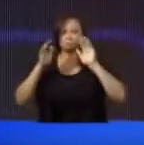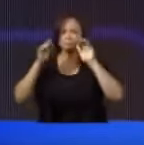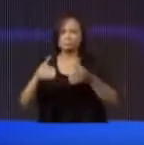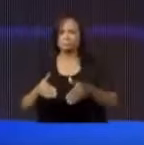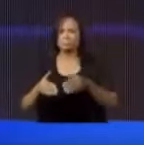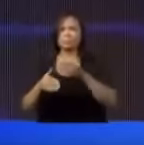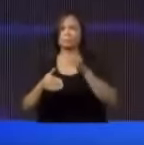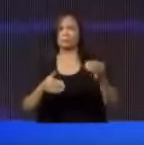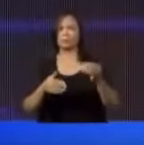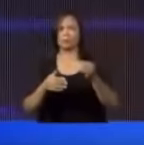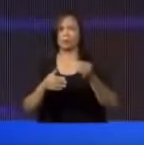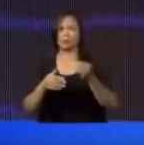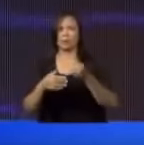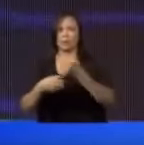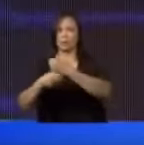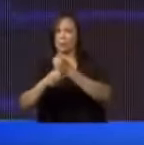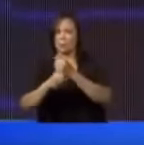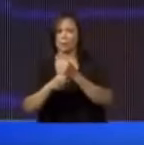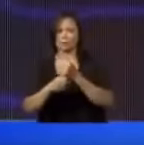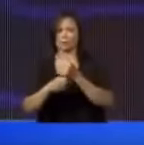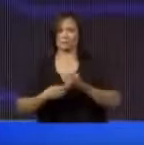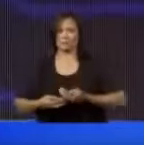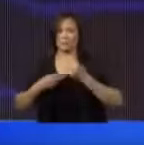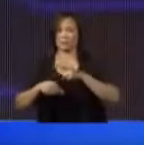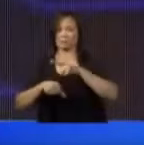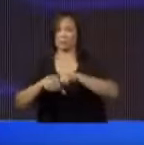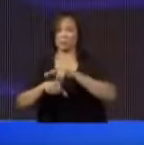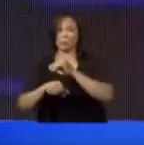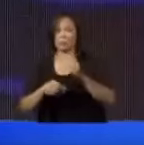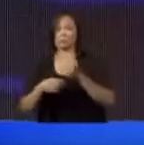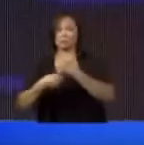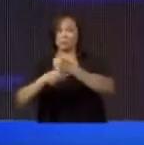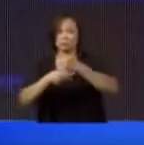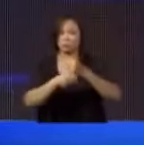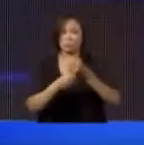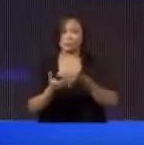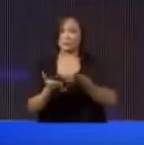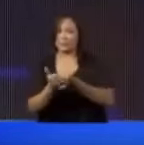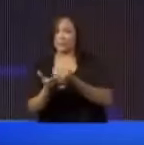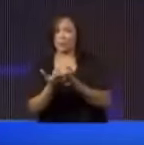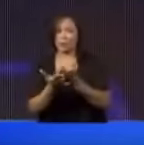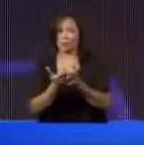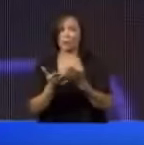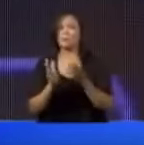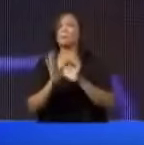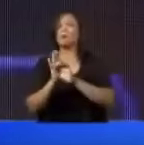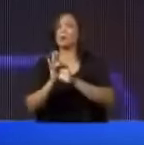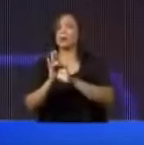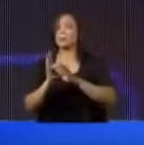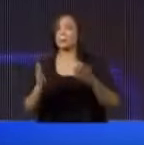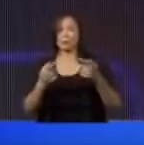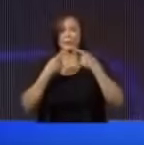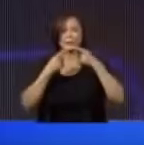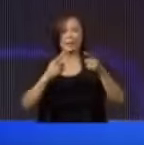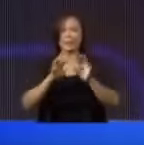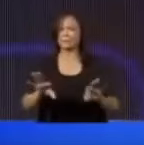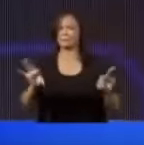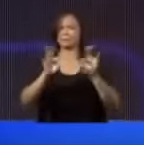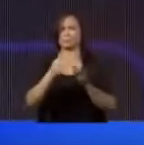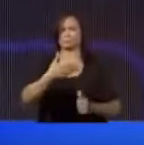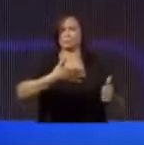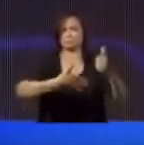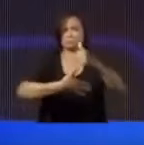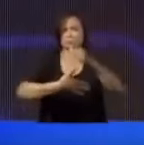mayor atención a los sectores productivos de la vida nacional, que son los generadores de riqueza. En este caso, vamos a declarar de alta